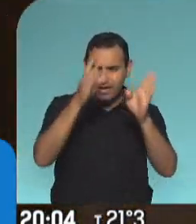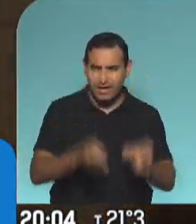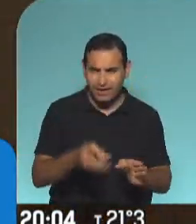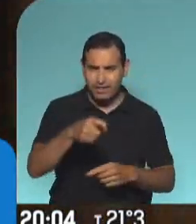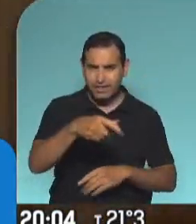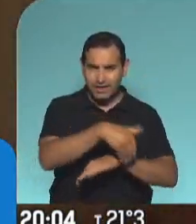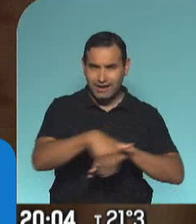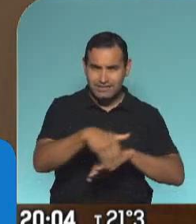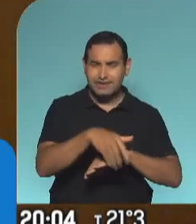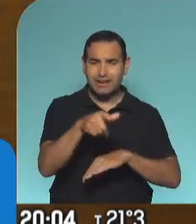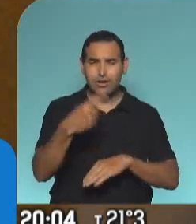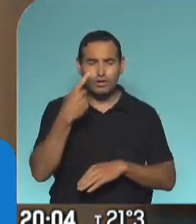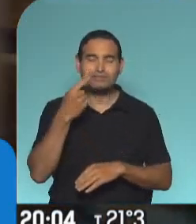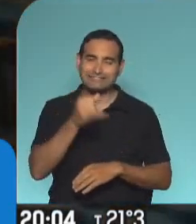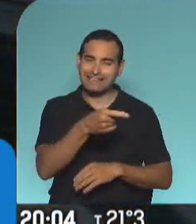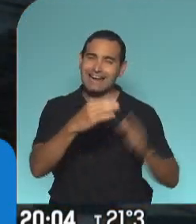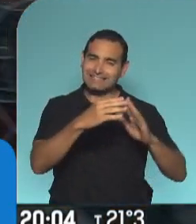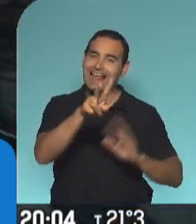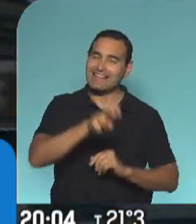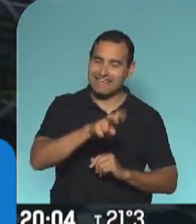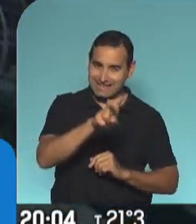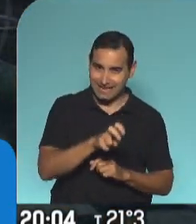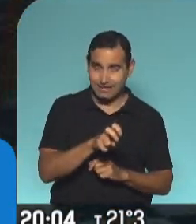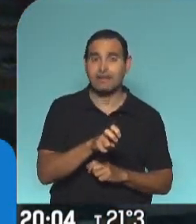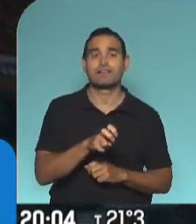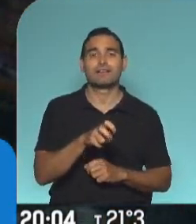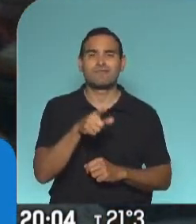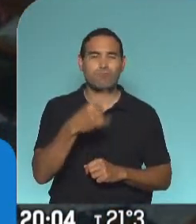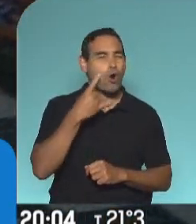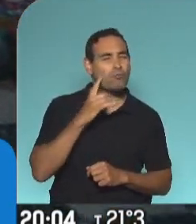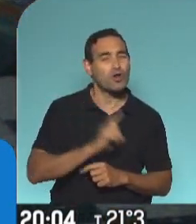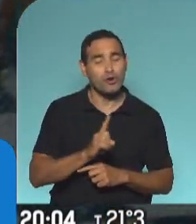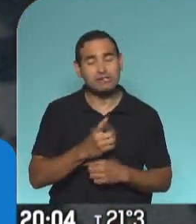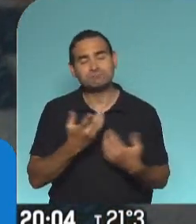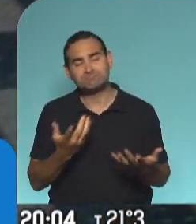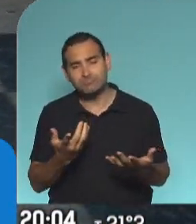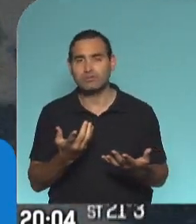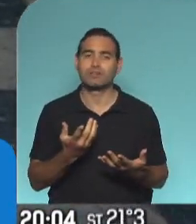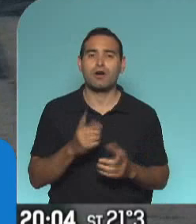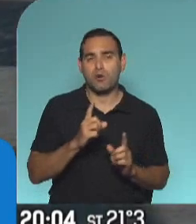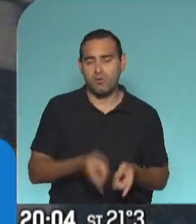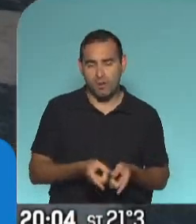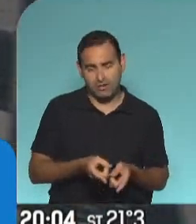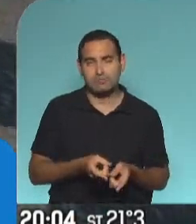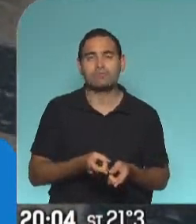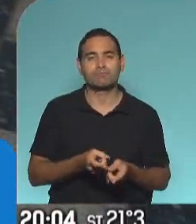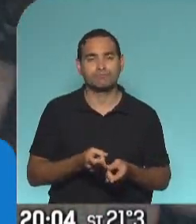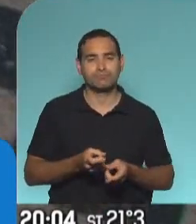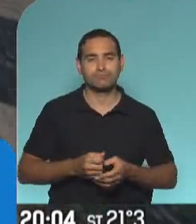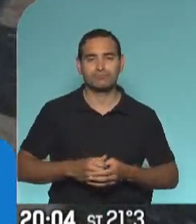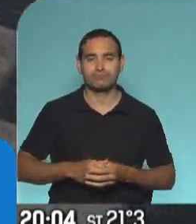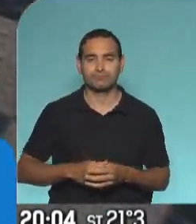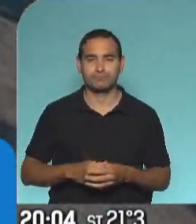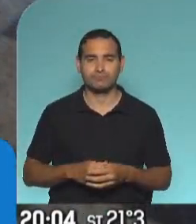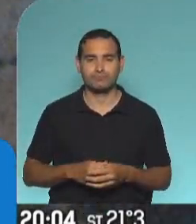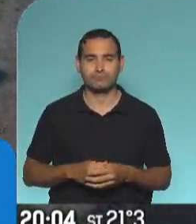Claudia. Sí, ahí se alquila la casa. Ahí era una casa que no era lo más cómoda posible, pero bueno, era el paso intermedio saliendo de lo que